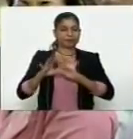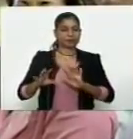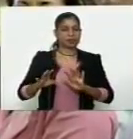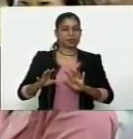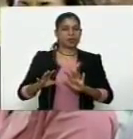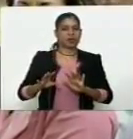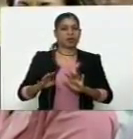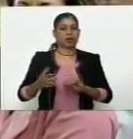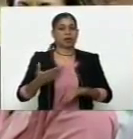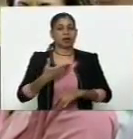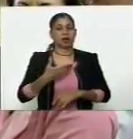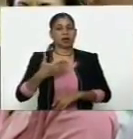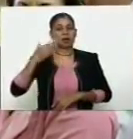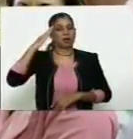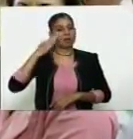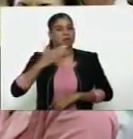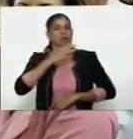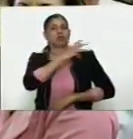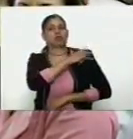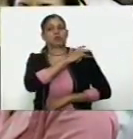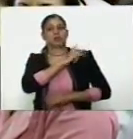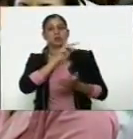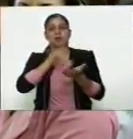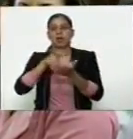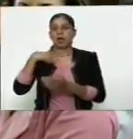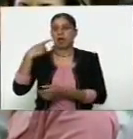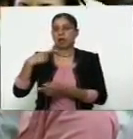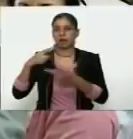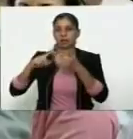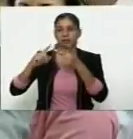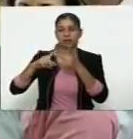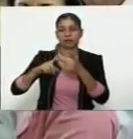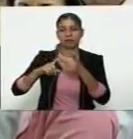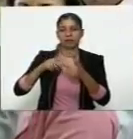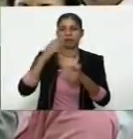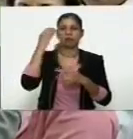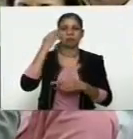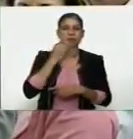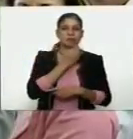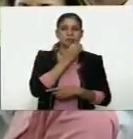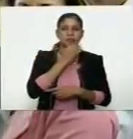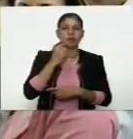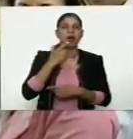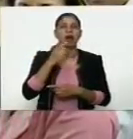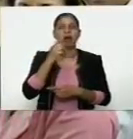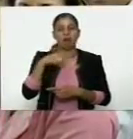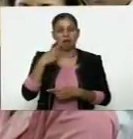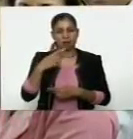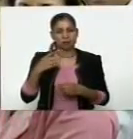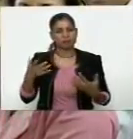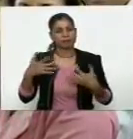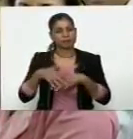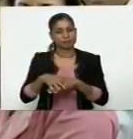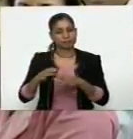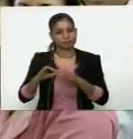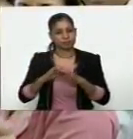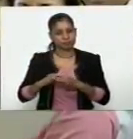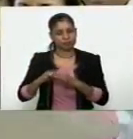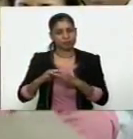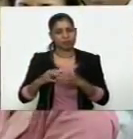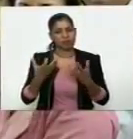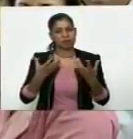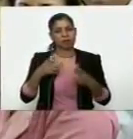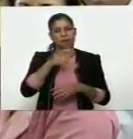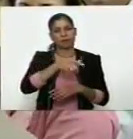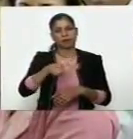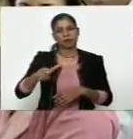Soto Rojas, nuestro hermano Mario Silva en su intervención, claramente nos sumamos a la gran mayoría de venezolanos de bien, que por más